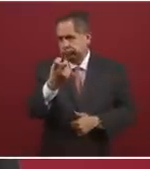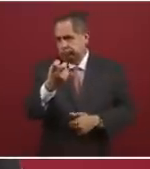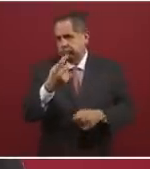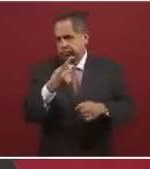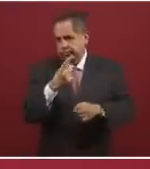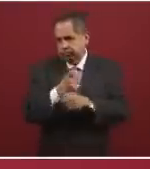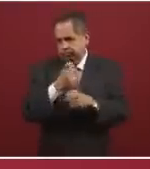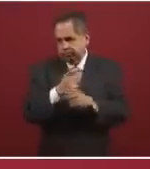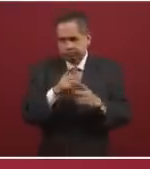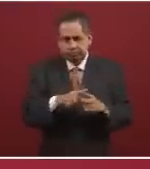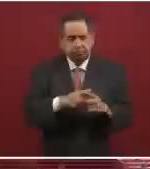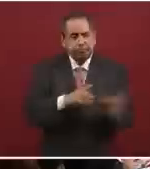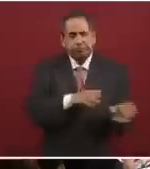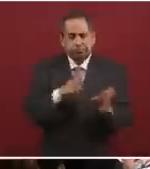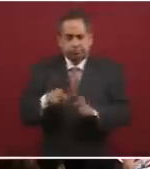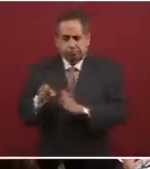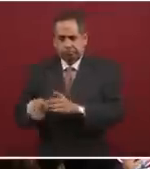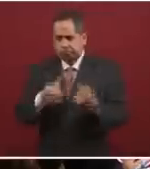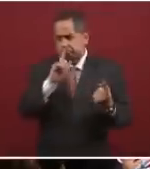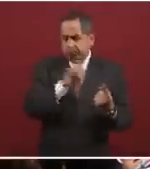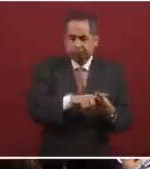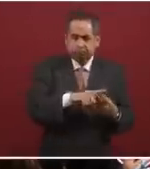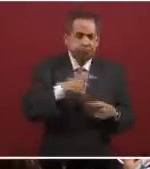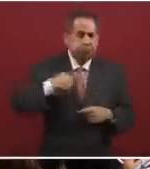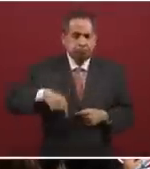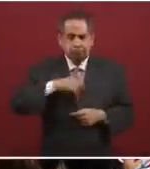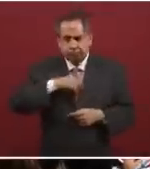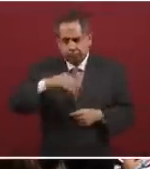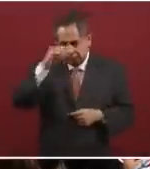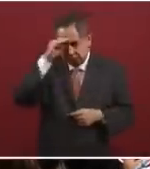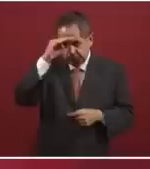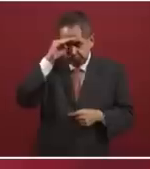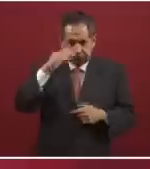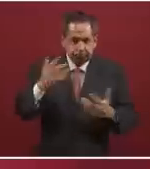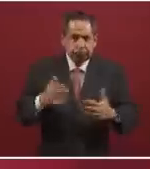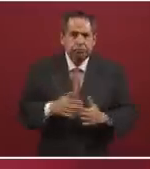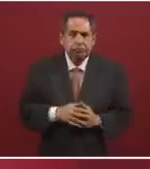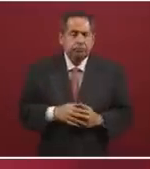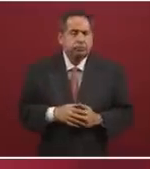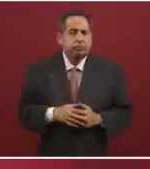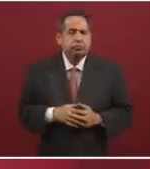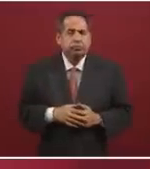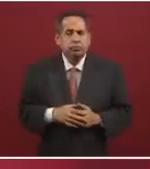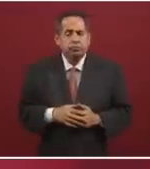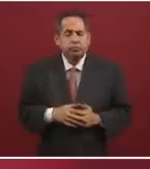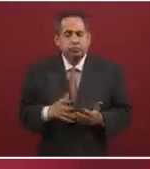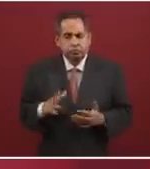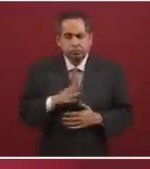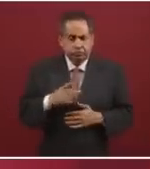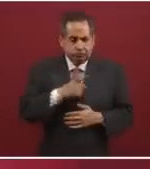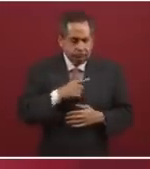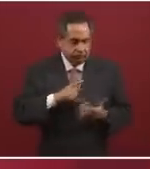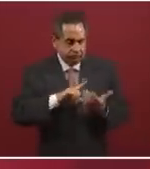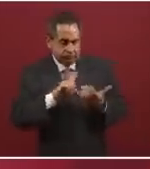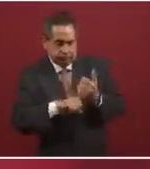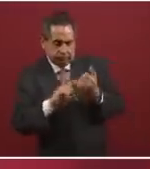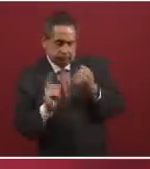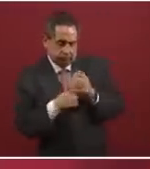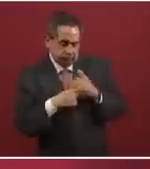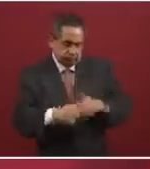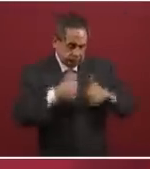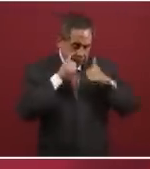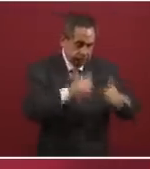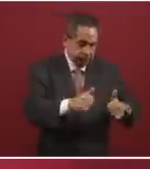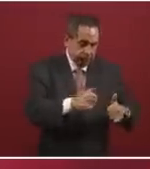haciendo, porque consideramos de que hay que atender las causas que